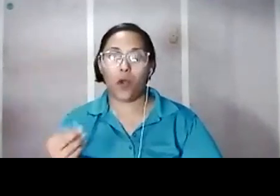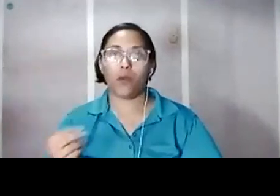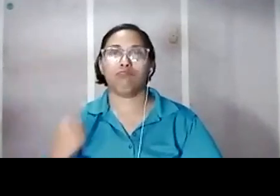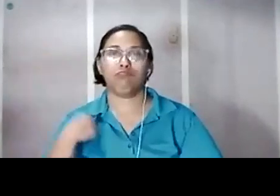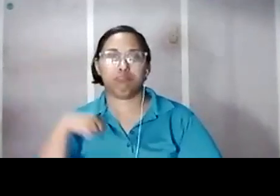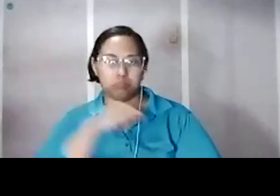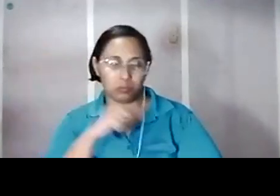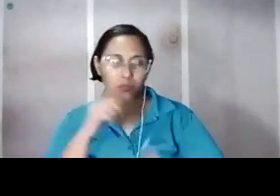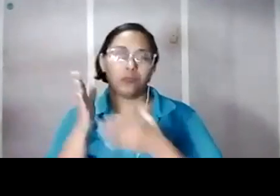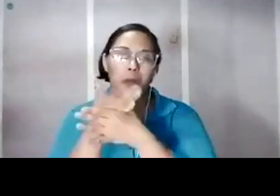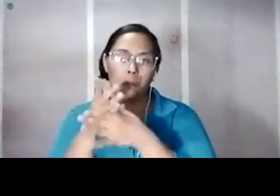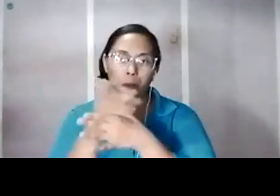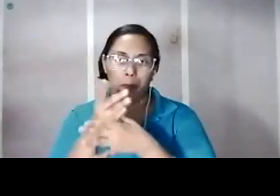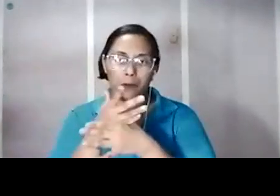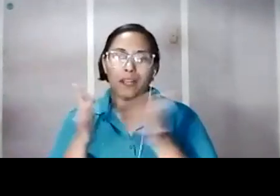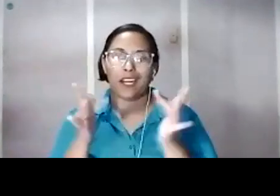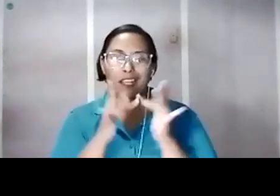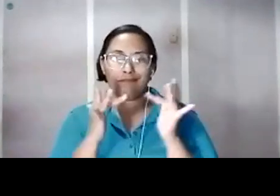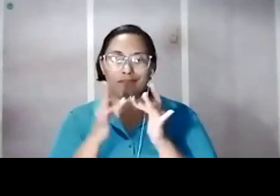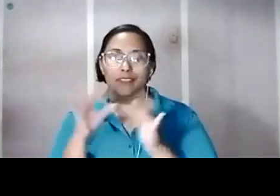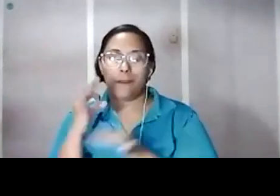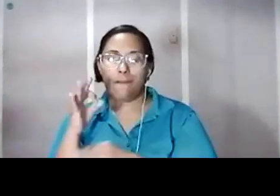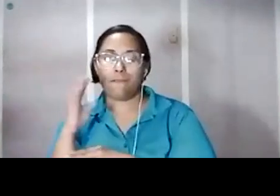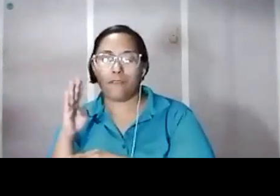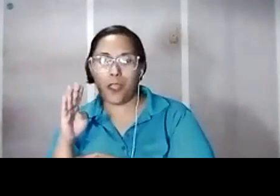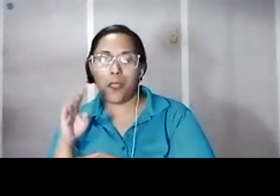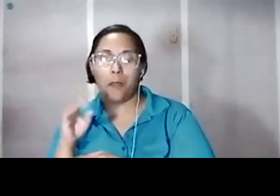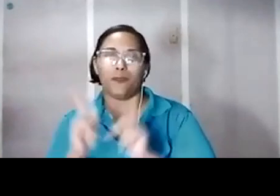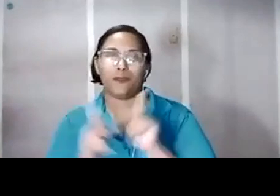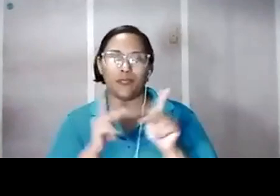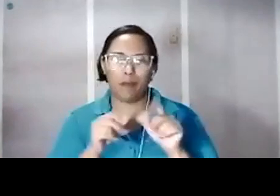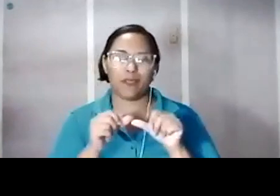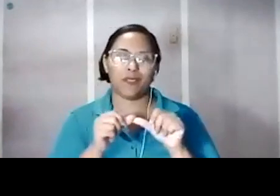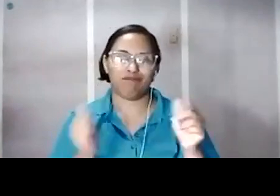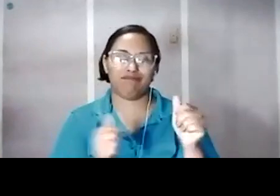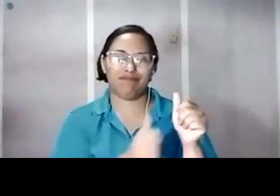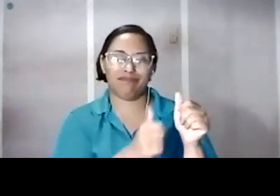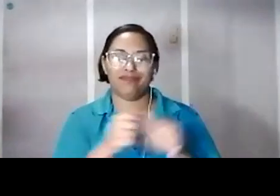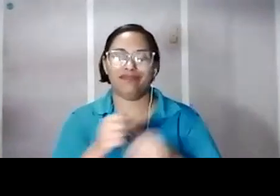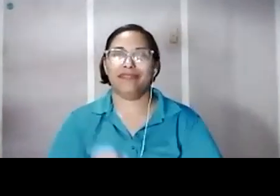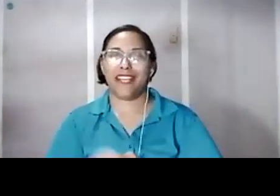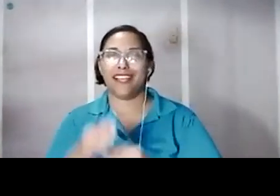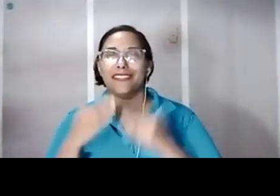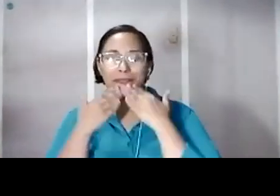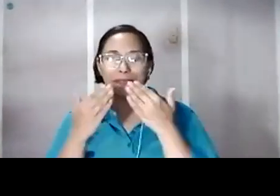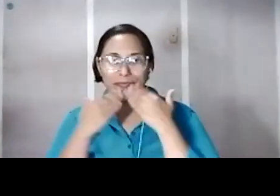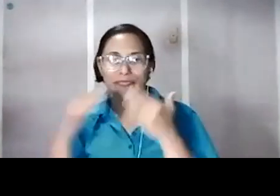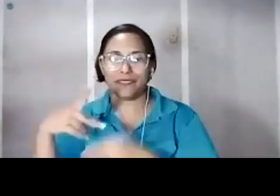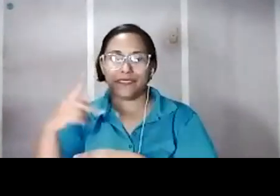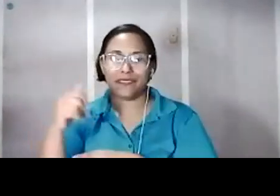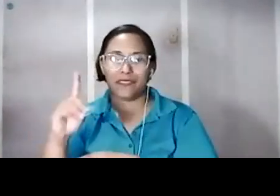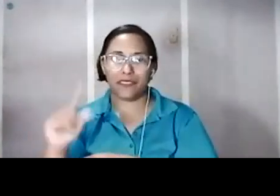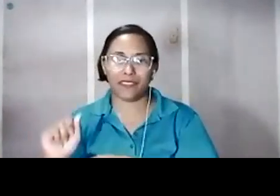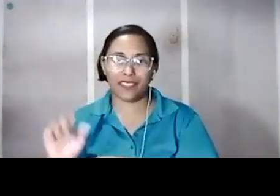de internet de Facebook y la compartiremos con las personas que nos siguen. Así que muchísimas gracias, doctora, una vez más a todos los que